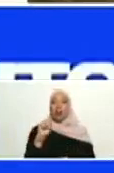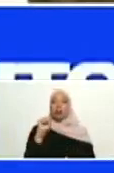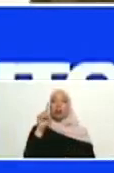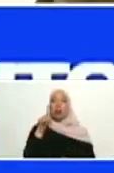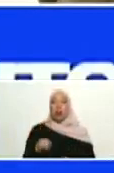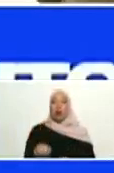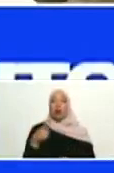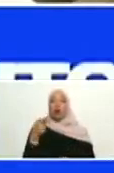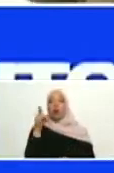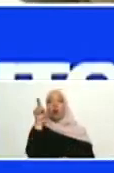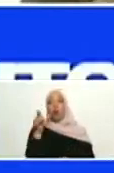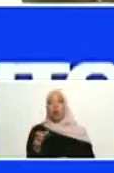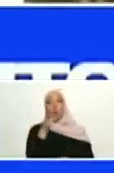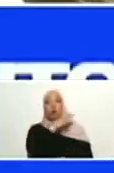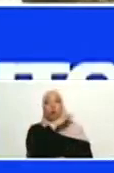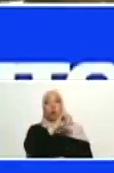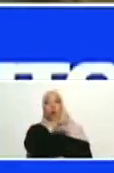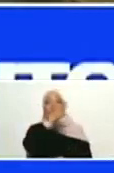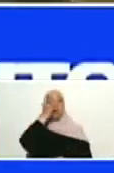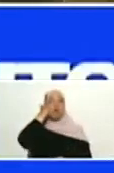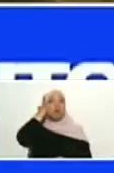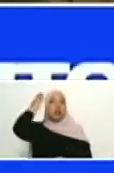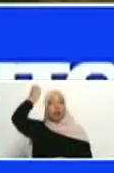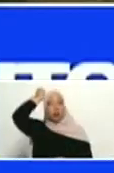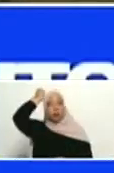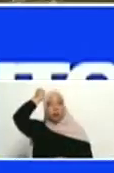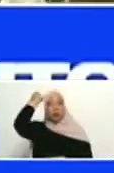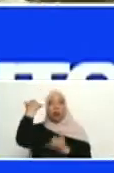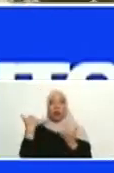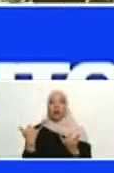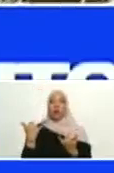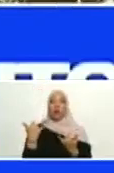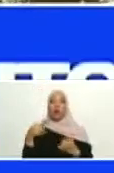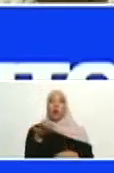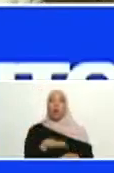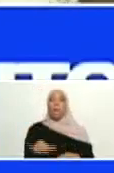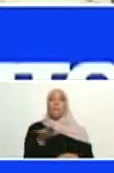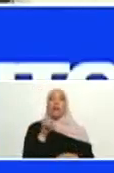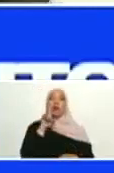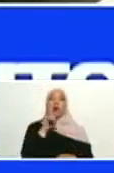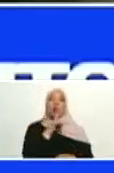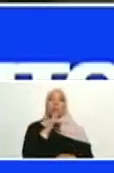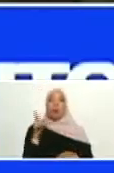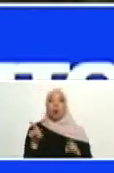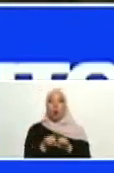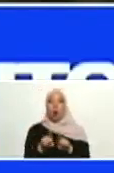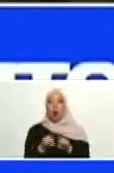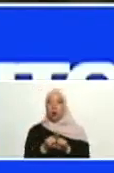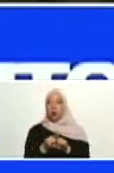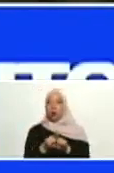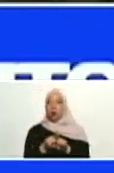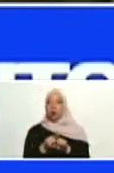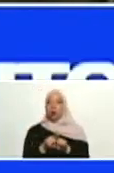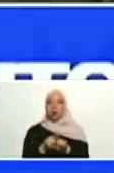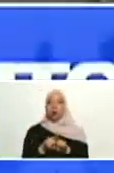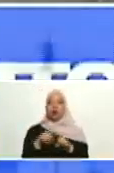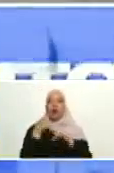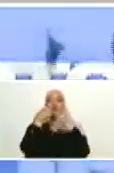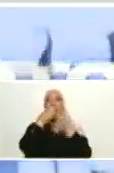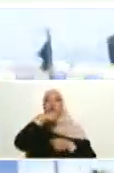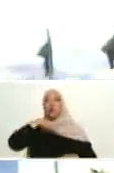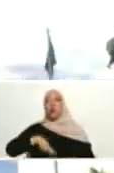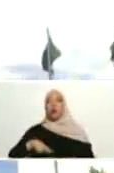el gran generalísimo Francisco de Miranda, y ahora esta plaza lleva su nombre, este complejo